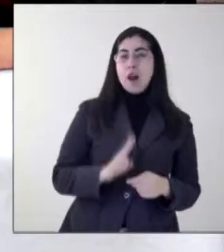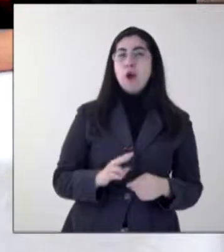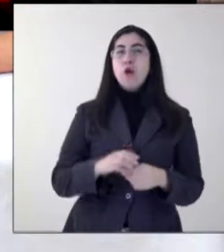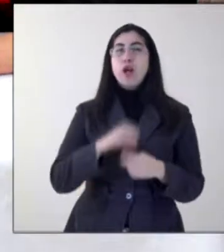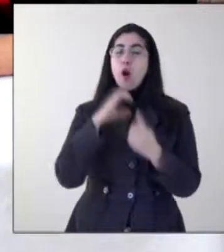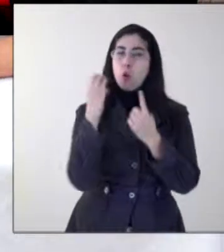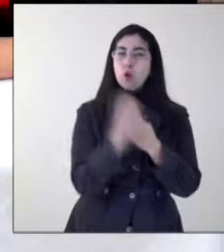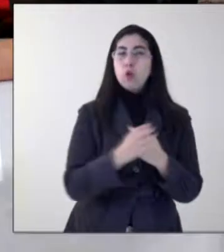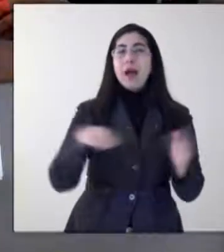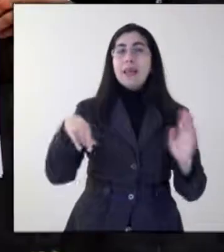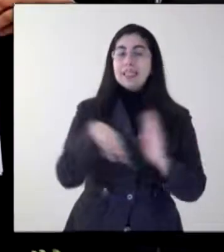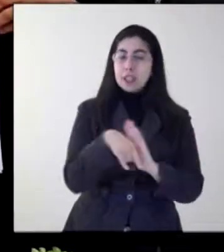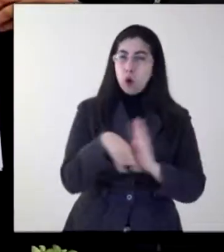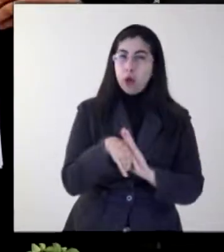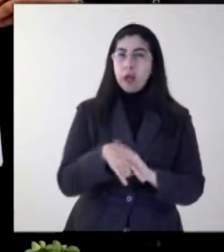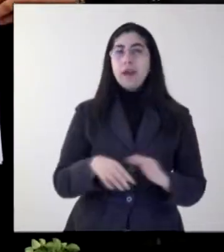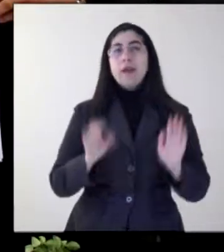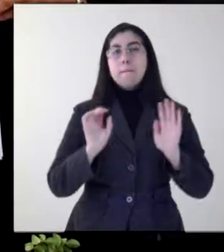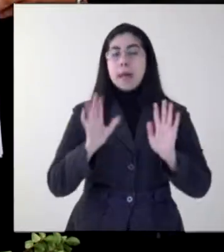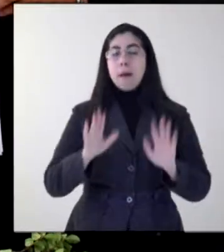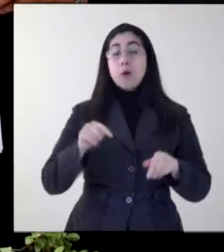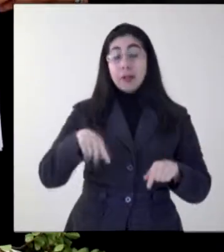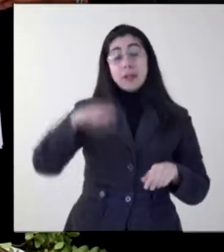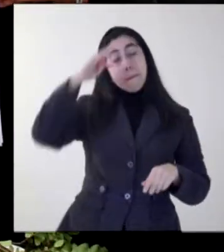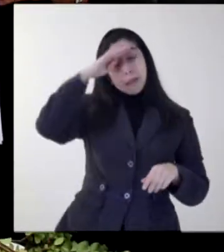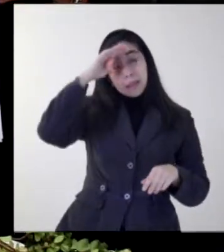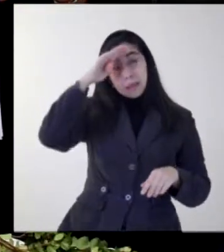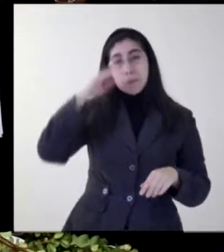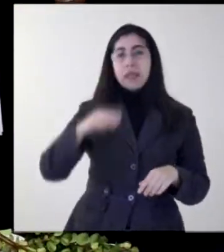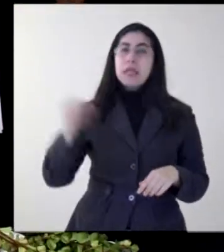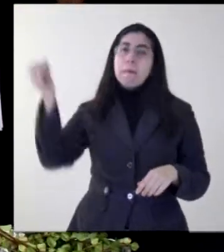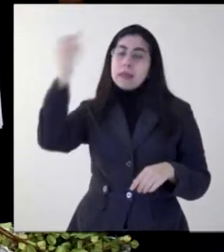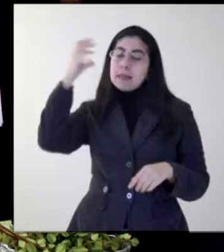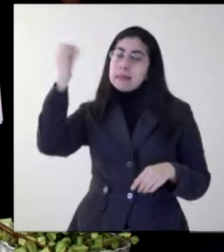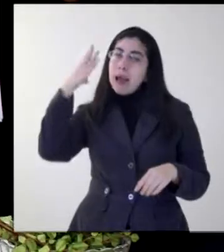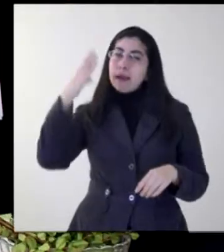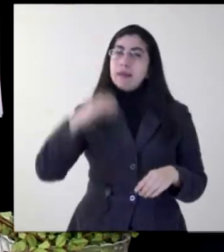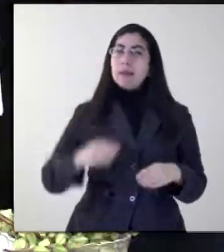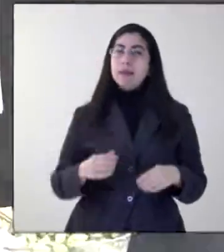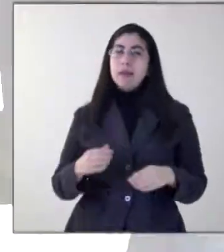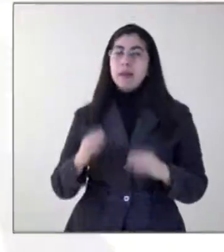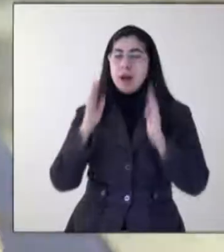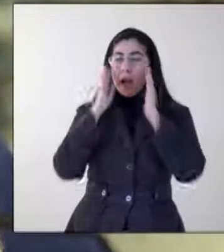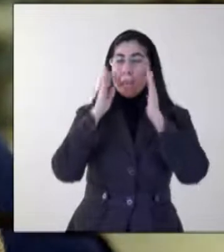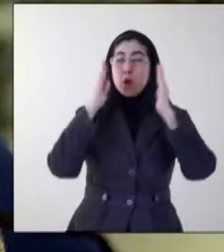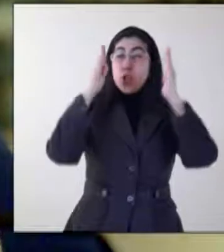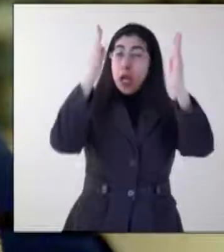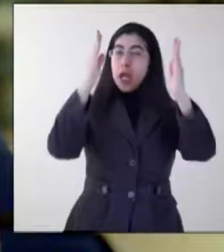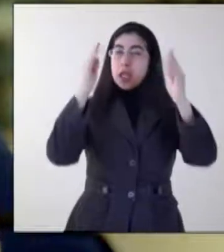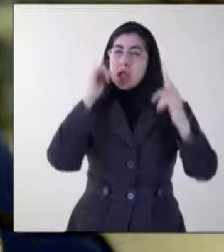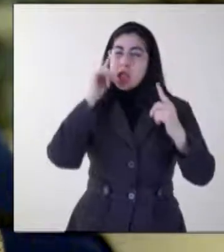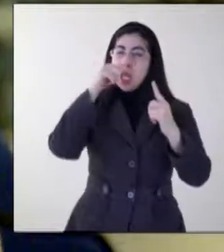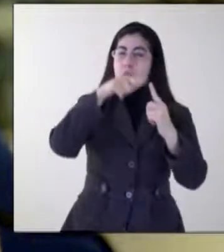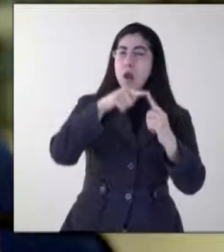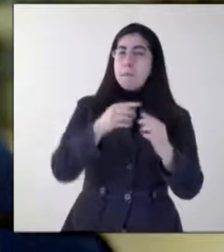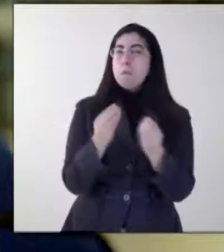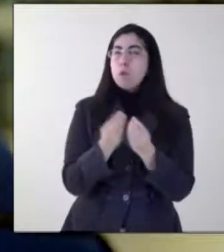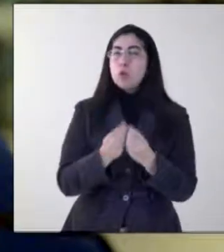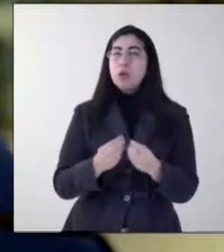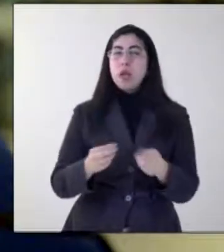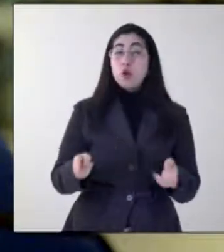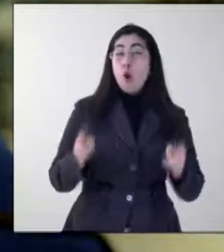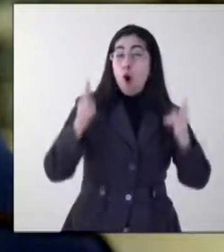que esperamos que esta experiencia y este aprendizaje se proyecte por mucho tiempo en muchas obras y en